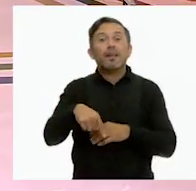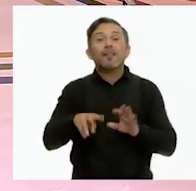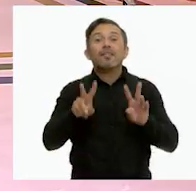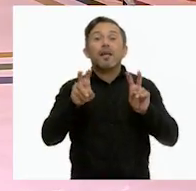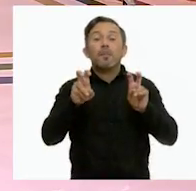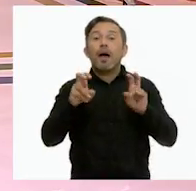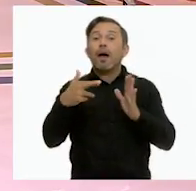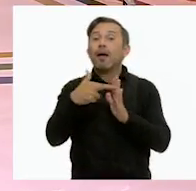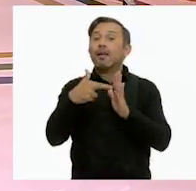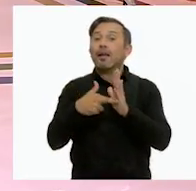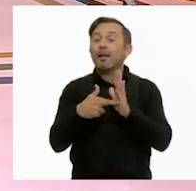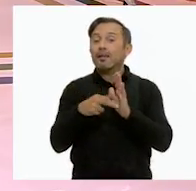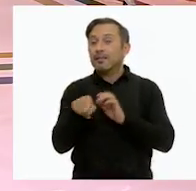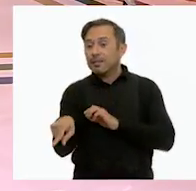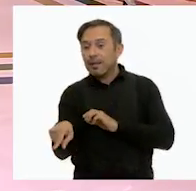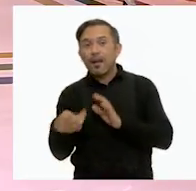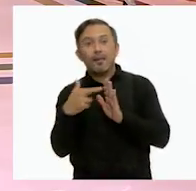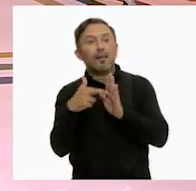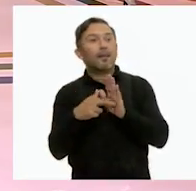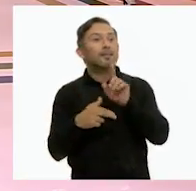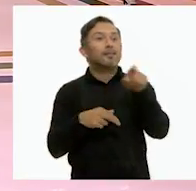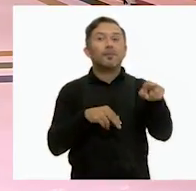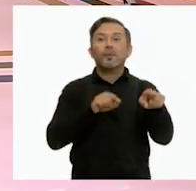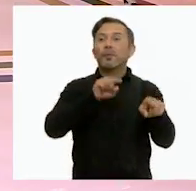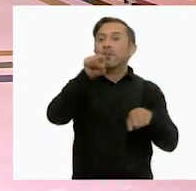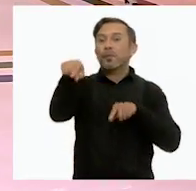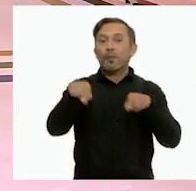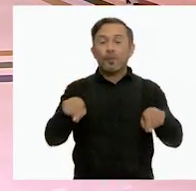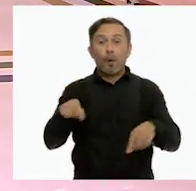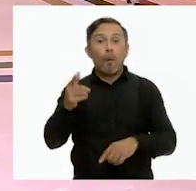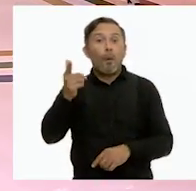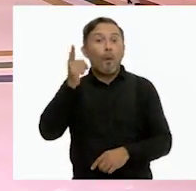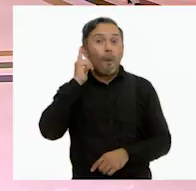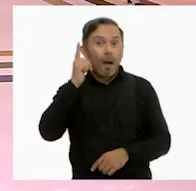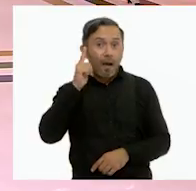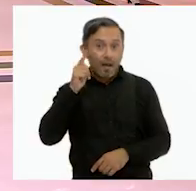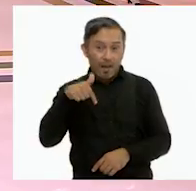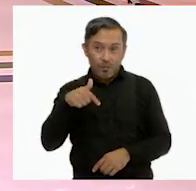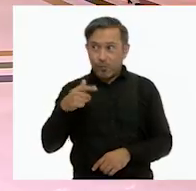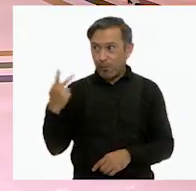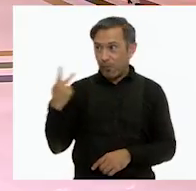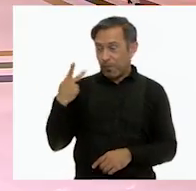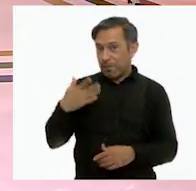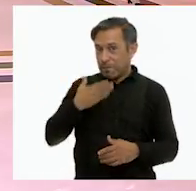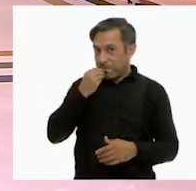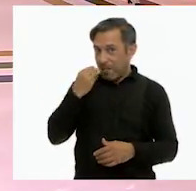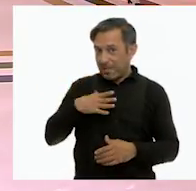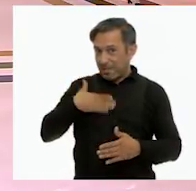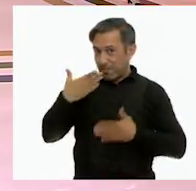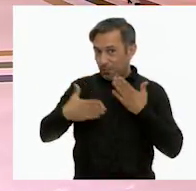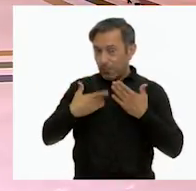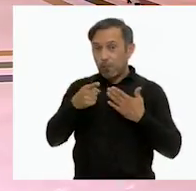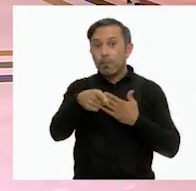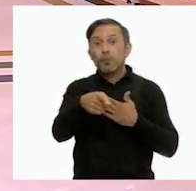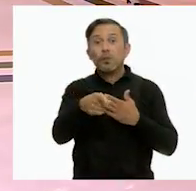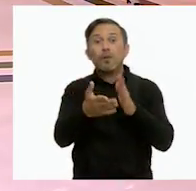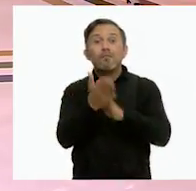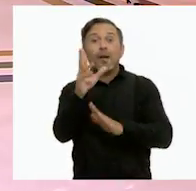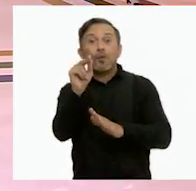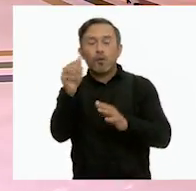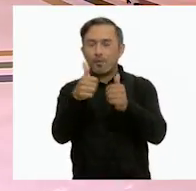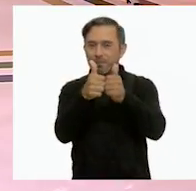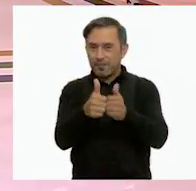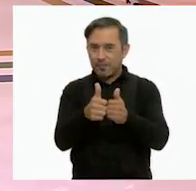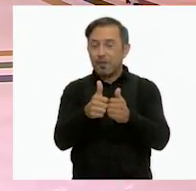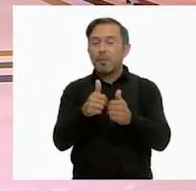por aquí, Reglas por allá. Espero y lo hayan disfrutado tanto como nosotros al hacerlo. No te muevas de tu lugar porque continuamos con la siguiente